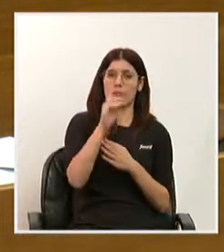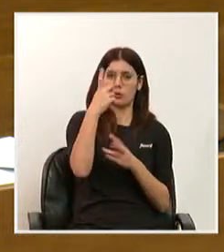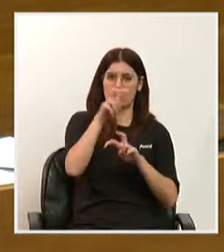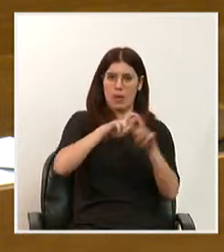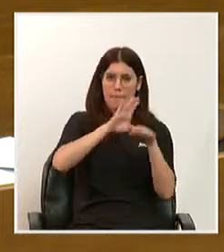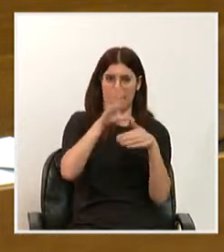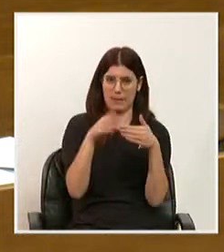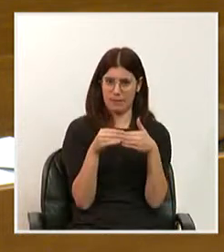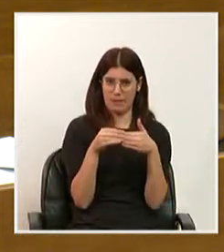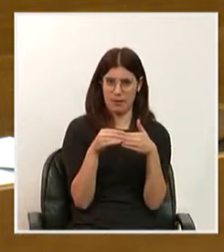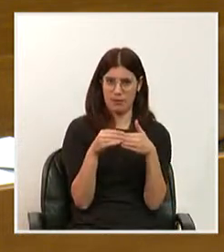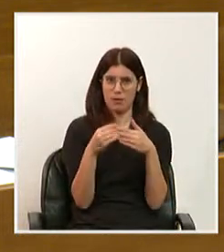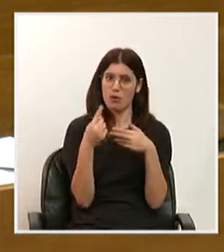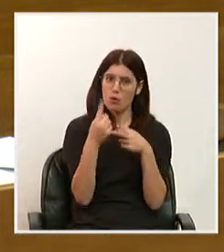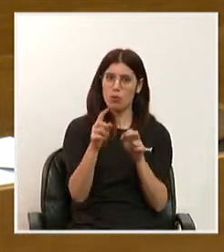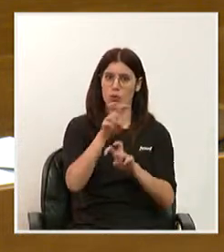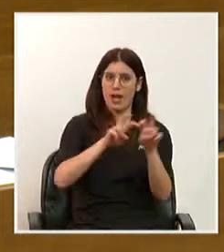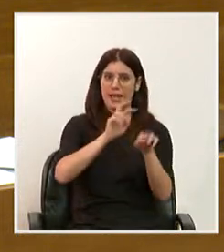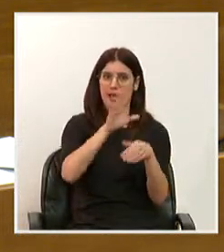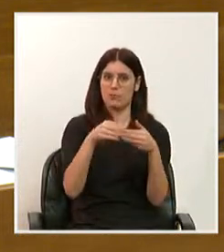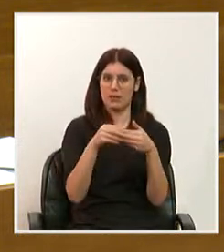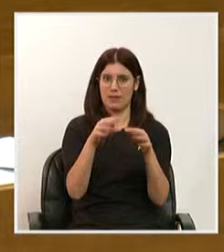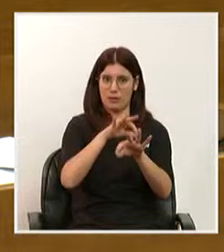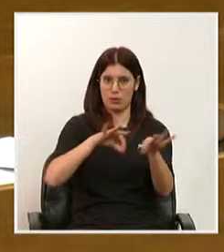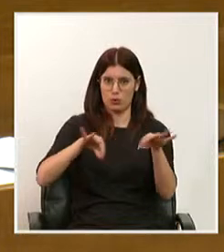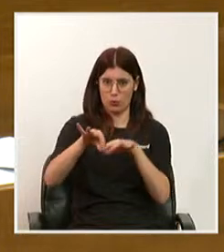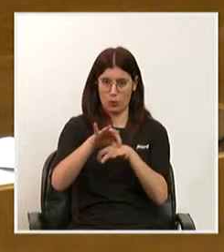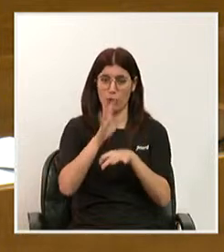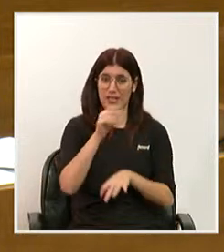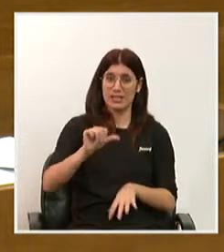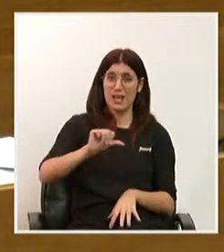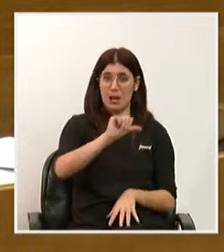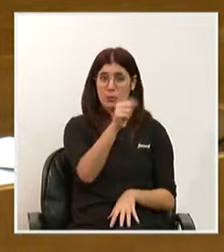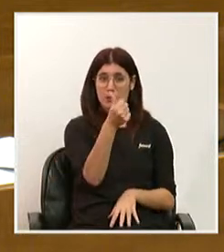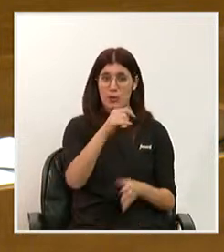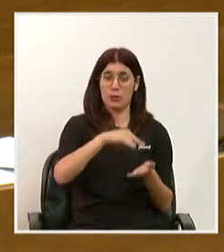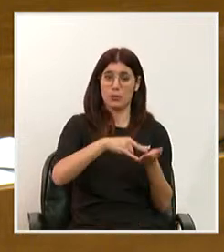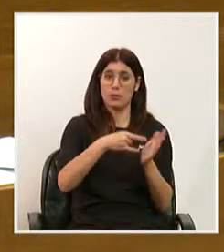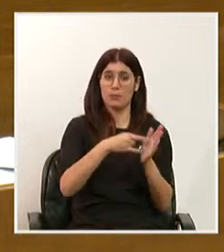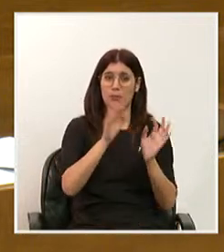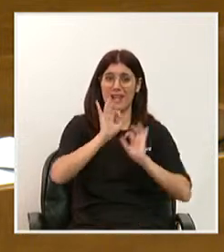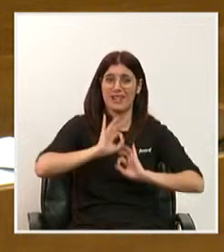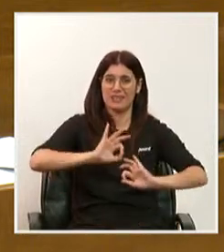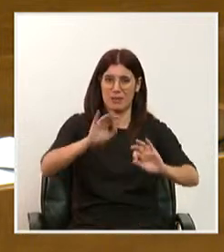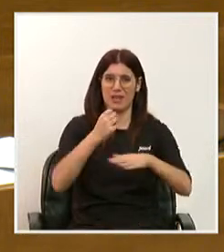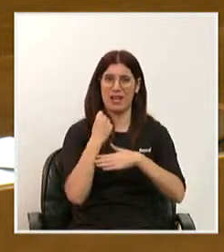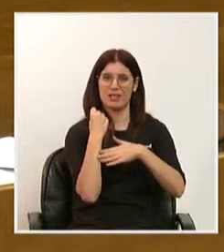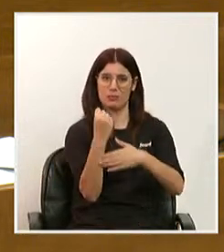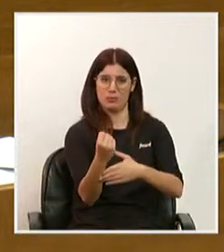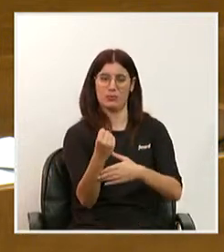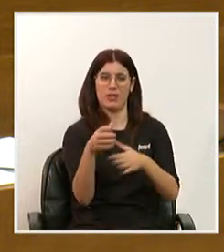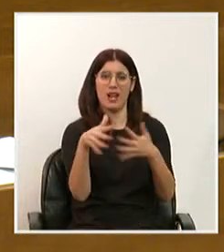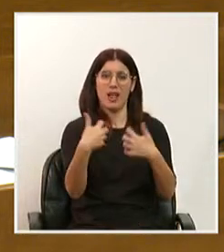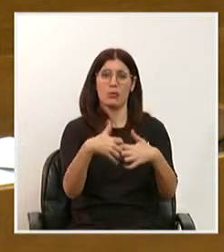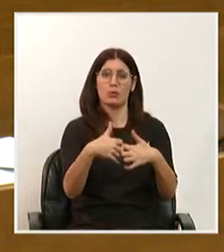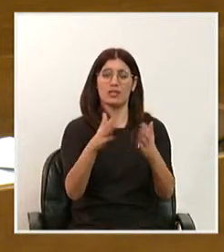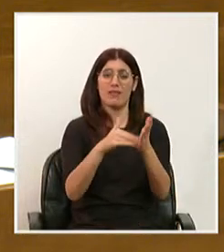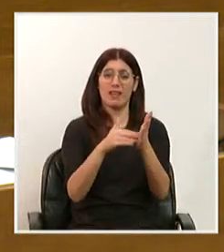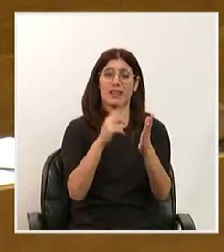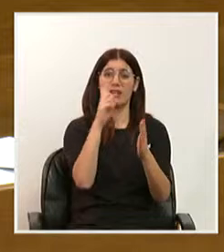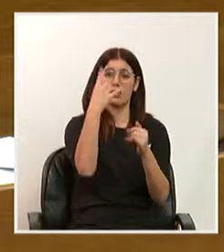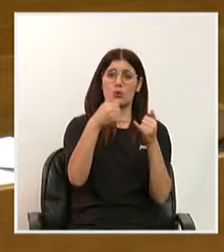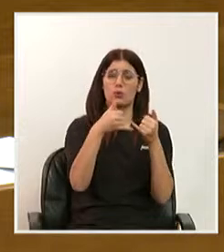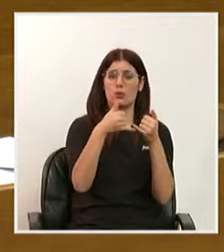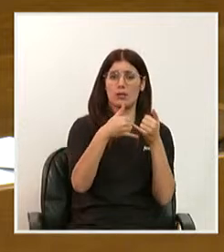propem una una esmena de sustitución que es aprobación de un plan especial de suporte a la industria valenciana y aproba de un progama esp de mesures de